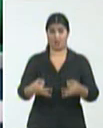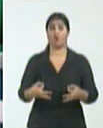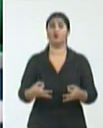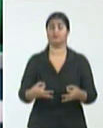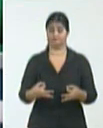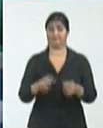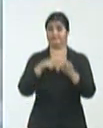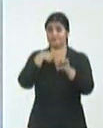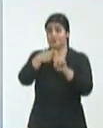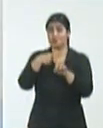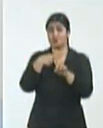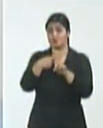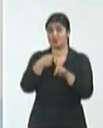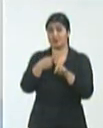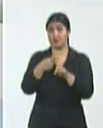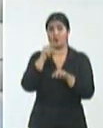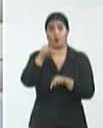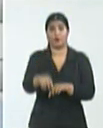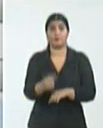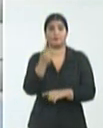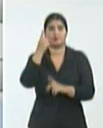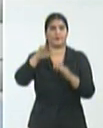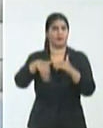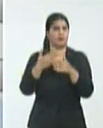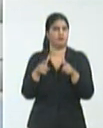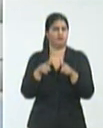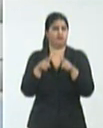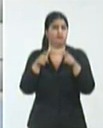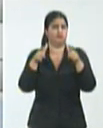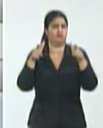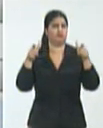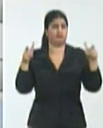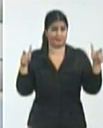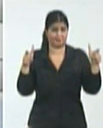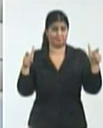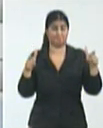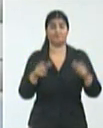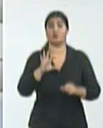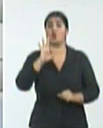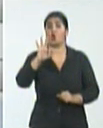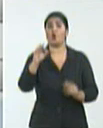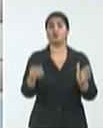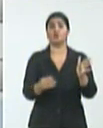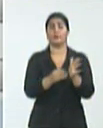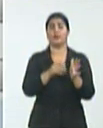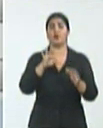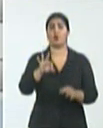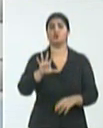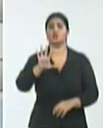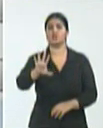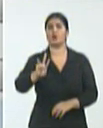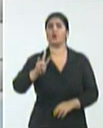diagnosticar la cifra más elevada de casos confirmados que hemos tenido en nuestro país.